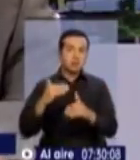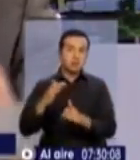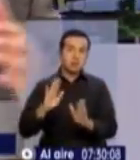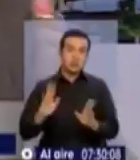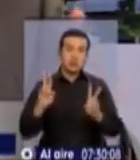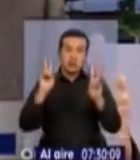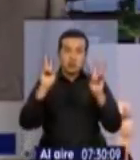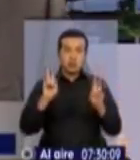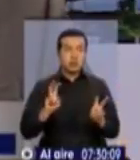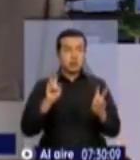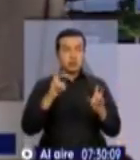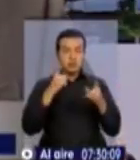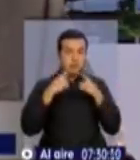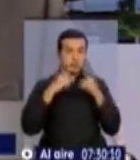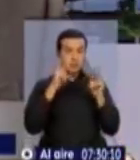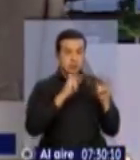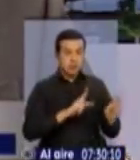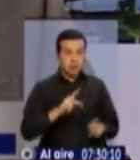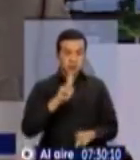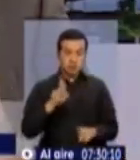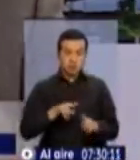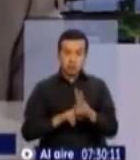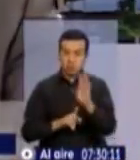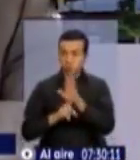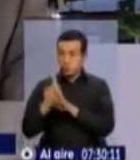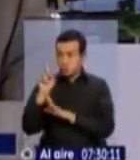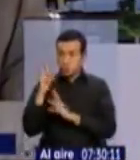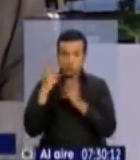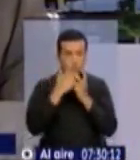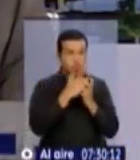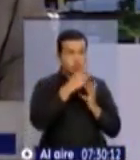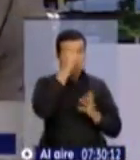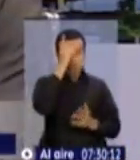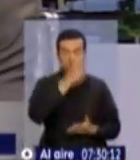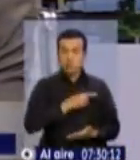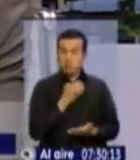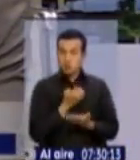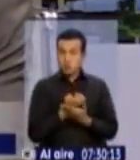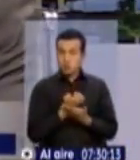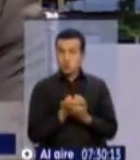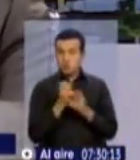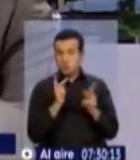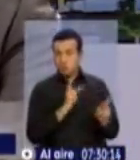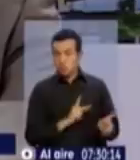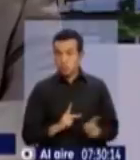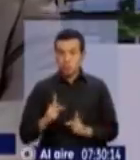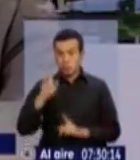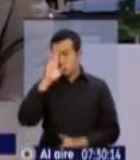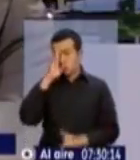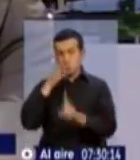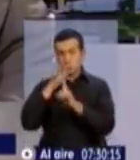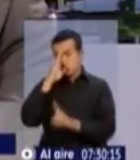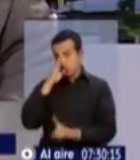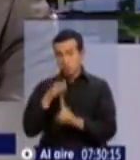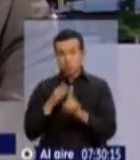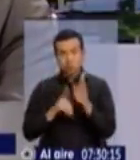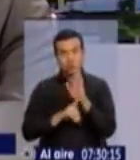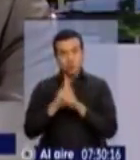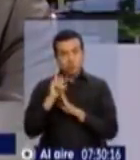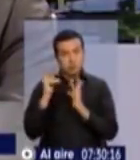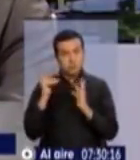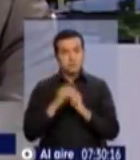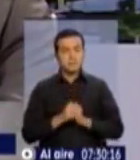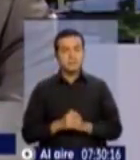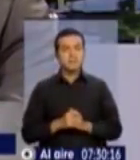efectivamente el plan nacional de desarrollo con las medidas económicas que permitan el cumplimiento de las metas de desarrollo de abierto yo